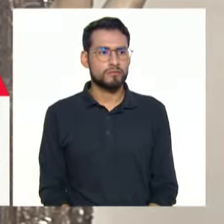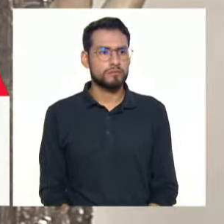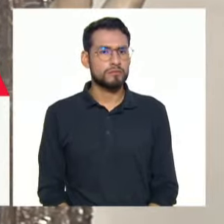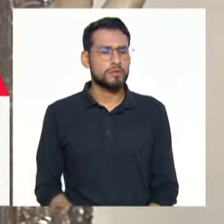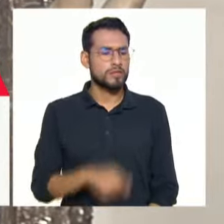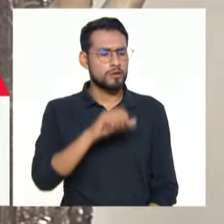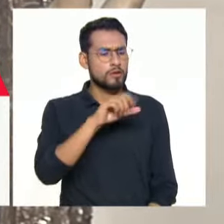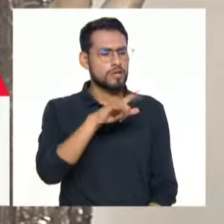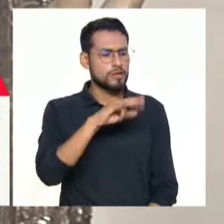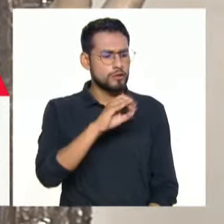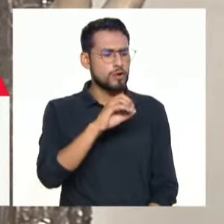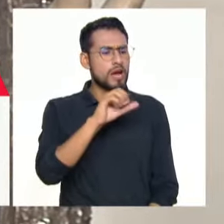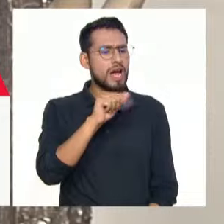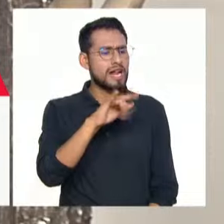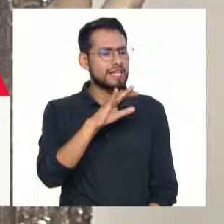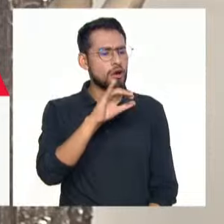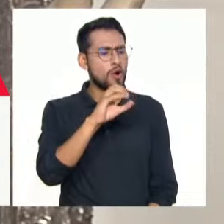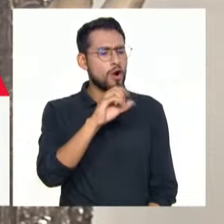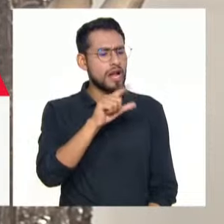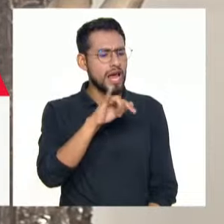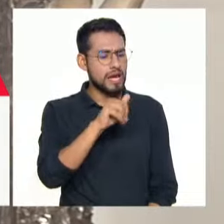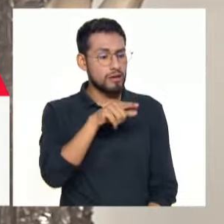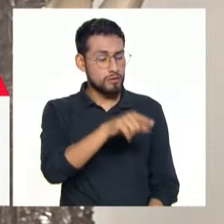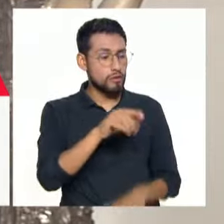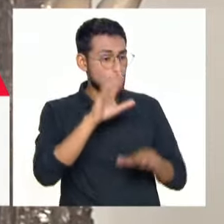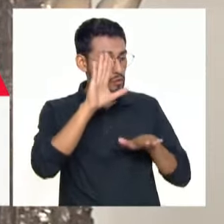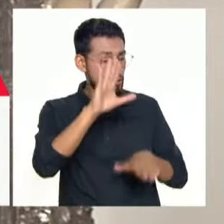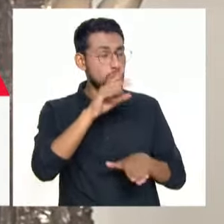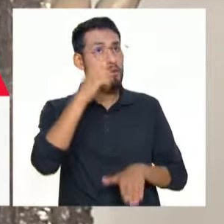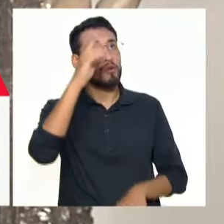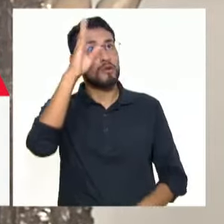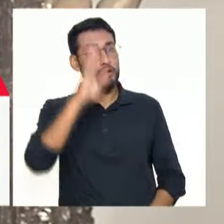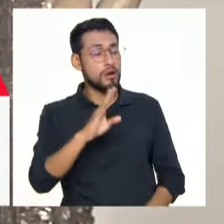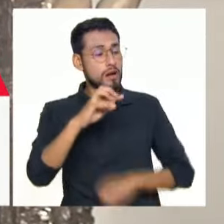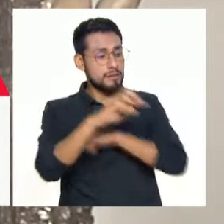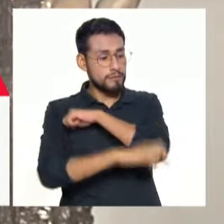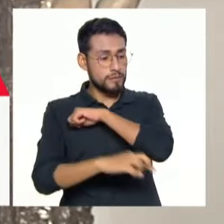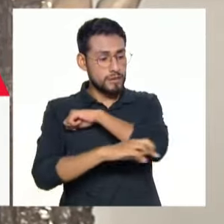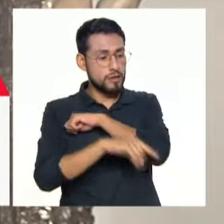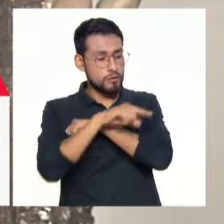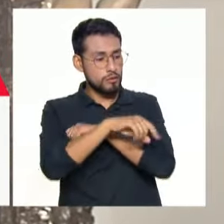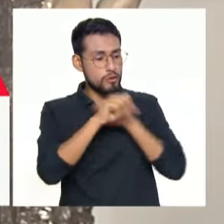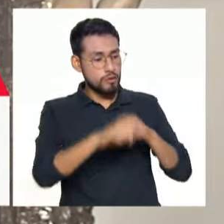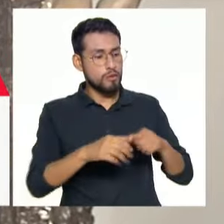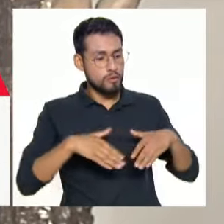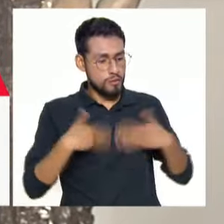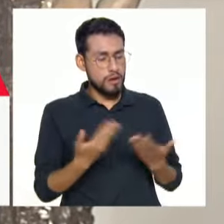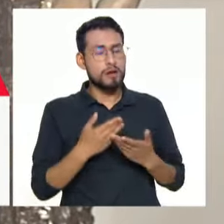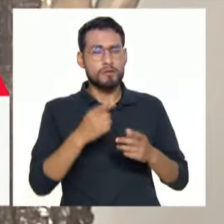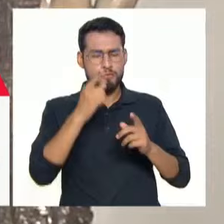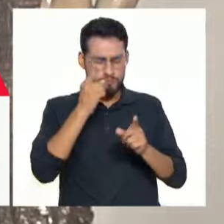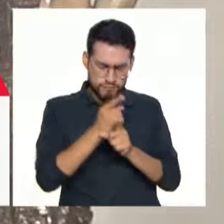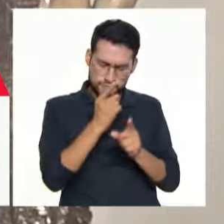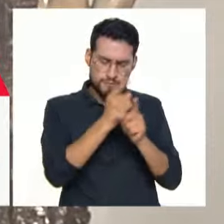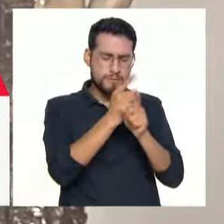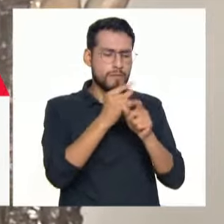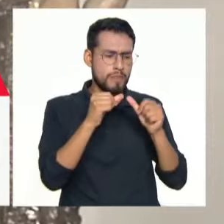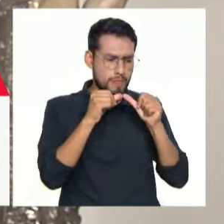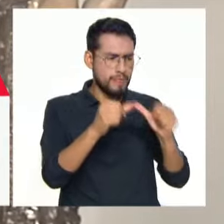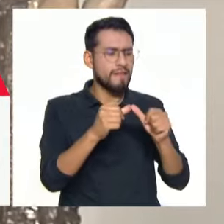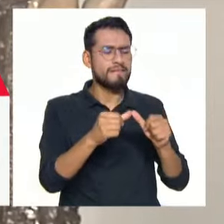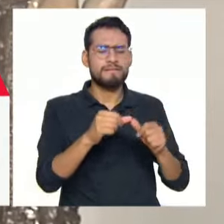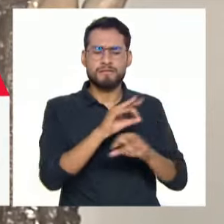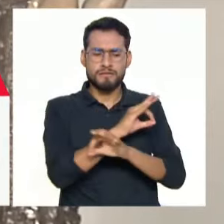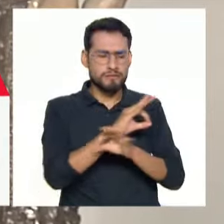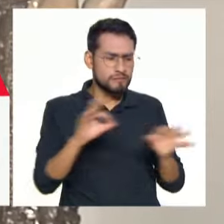Señor Lino Adriansen Olaya, ¿jura usted por Dios y la patria desempeñar leal y fielmente,